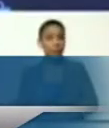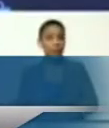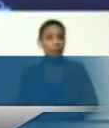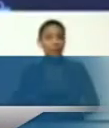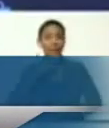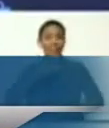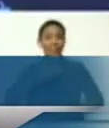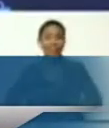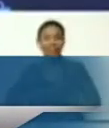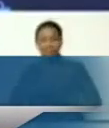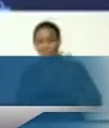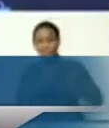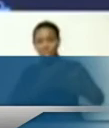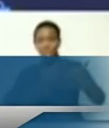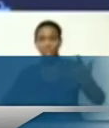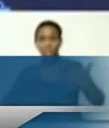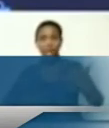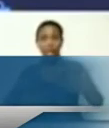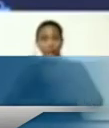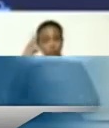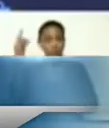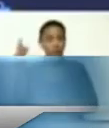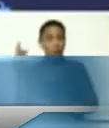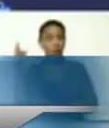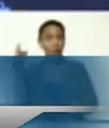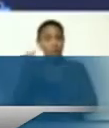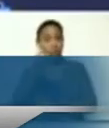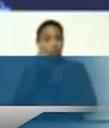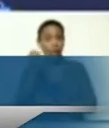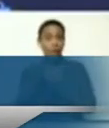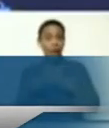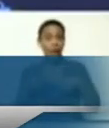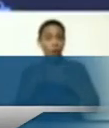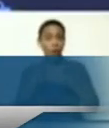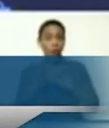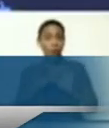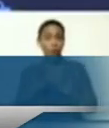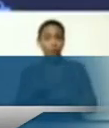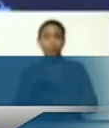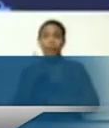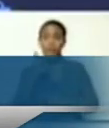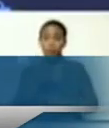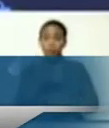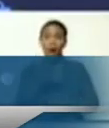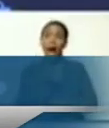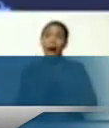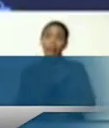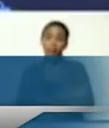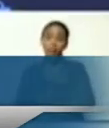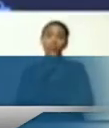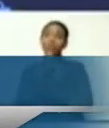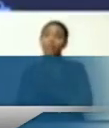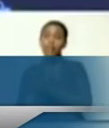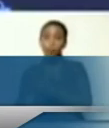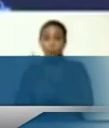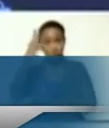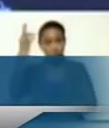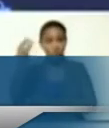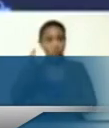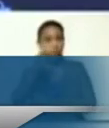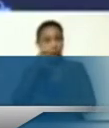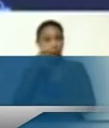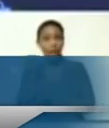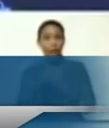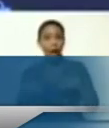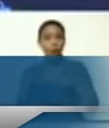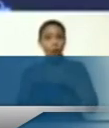carta extensa, tanto al Consejo de Seguridad como al secretario general de la ONU, le decimos, por todo lo anterior, solicitamos al Consejo de Seguridad de las